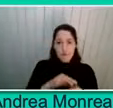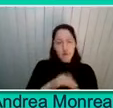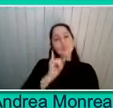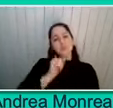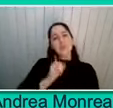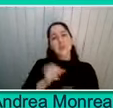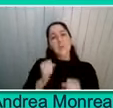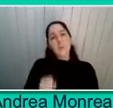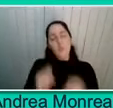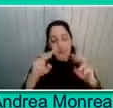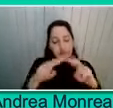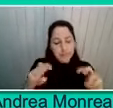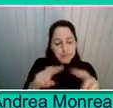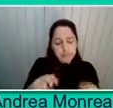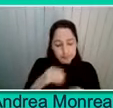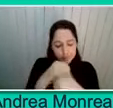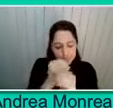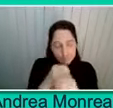técnica.